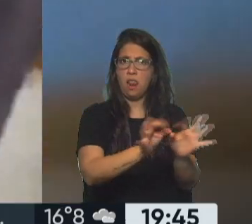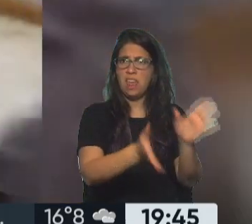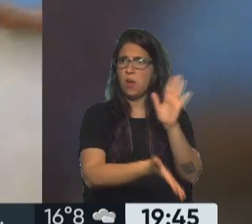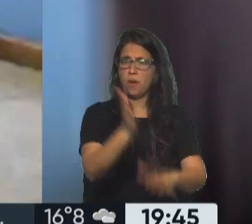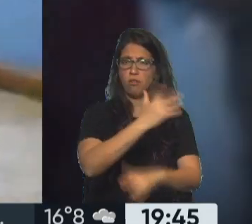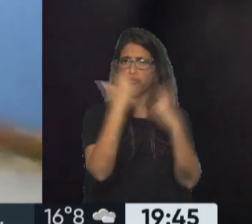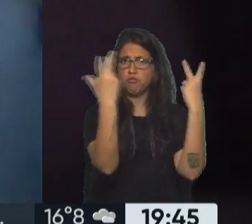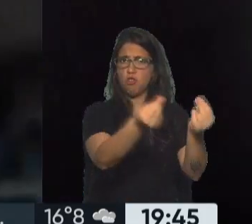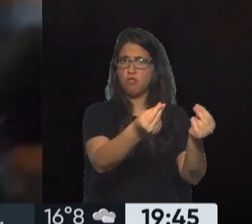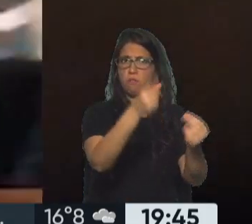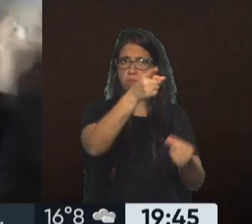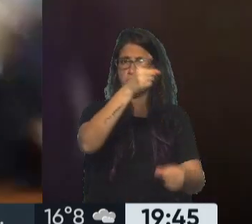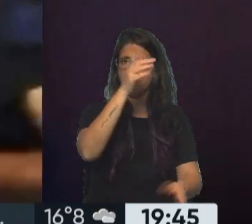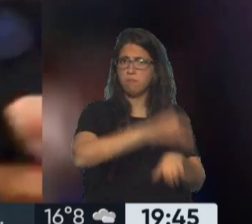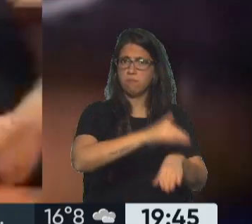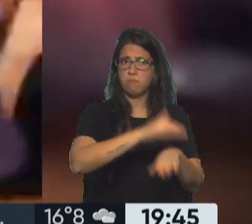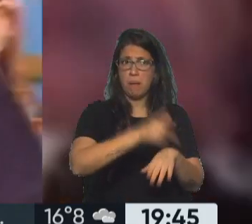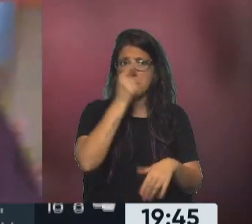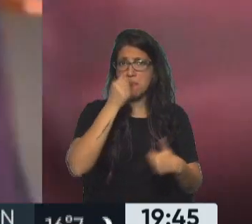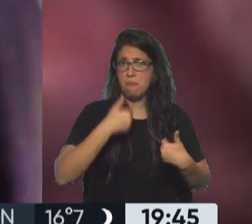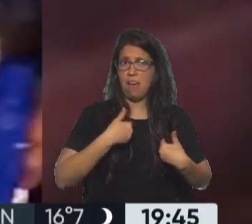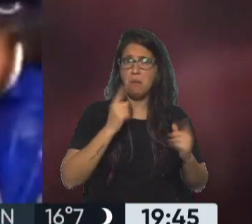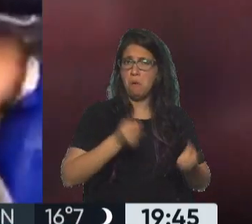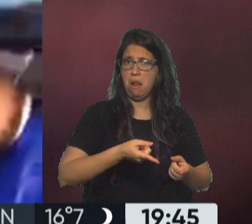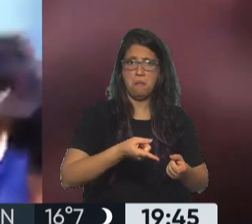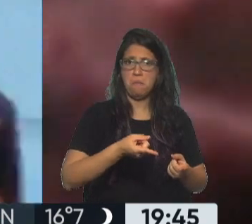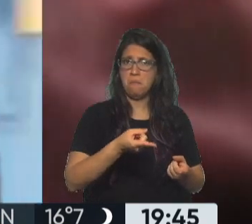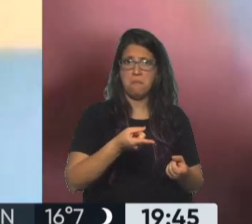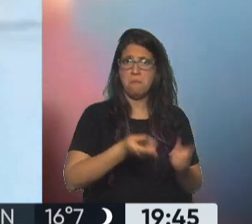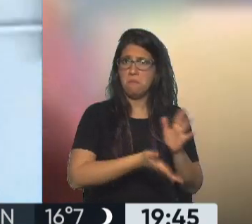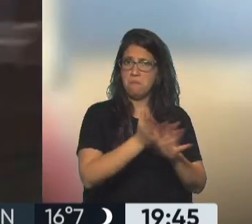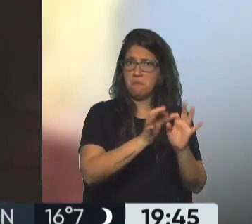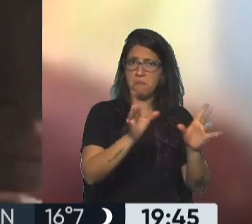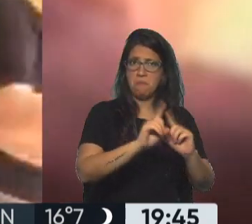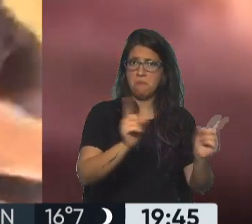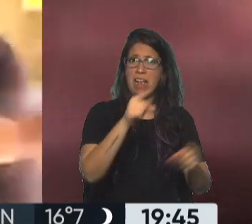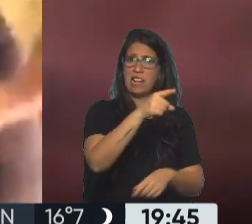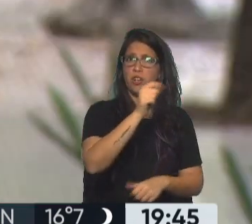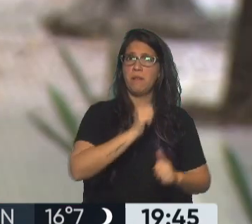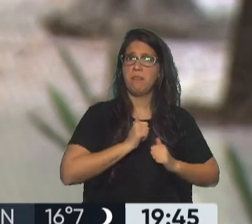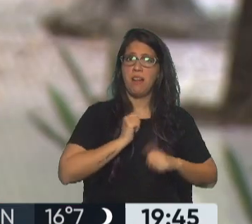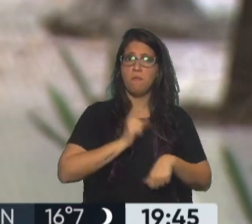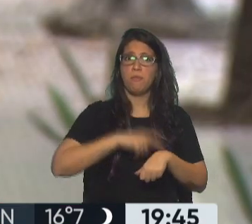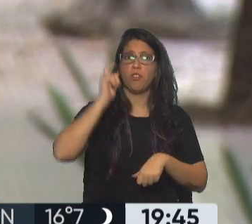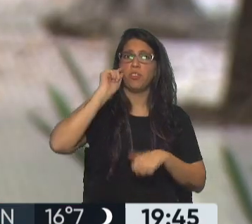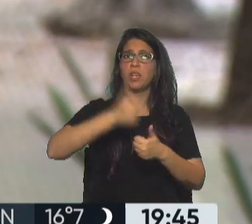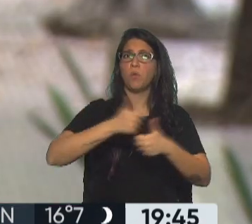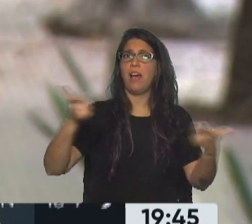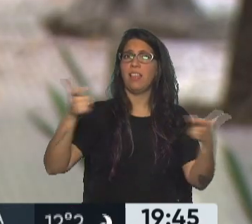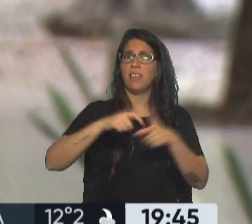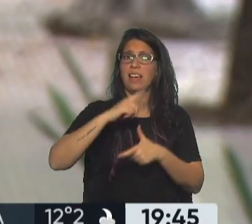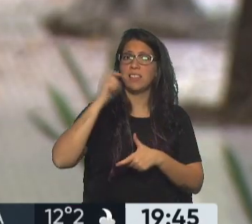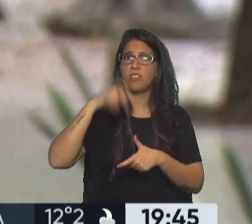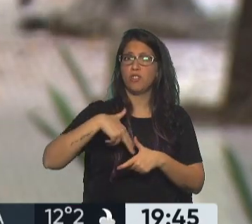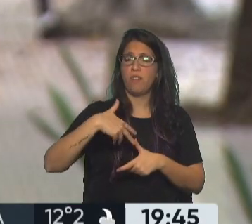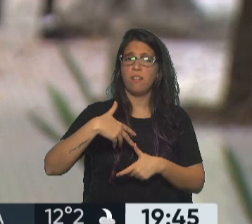y que en este caso se trata de mi padre. Estos genocidas, digamos, esperaron el momento propicio donde haya un tribunal de casación penal, que es el de